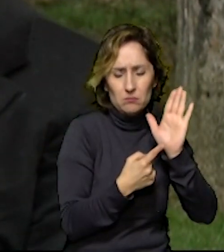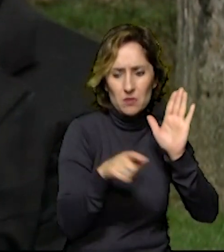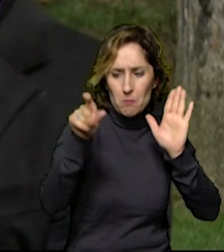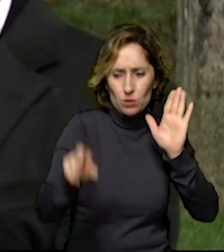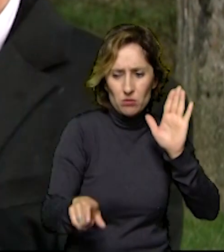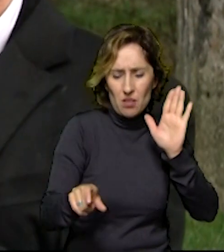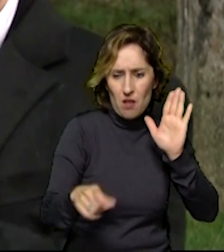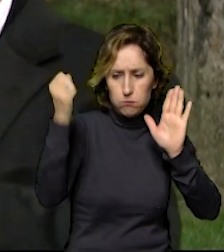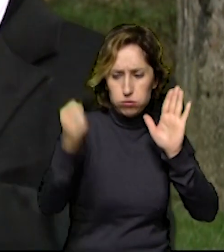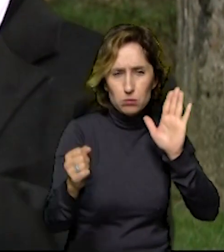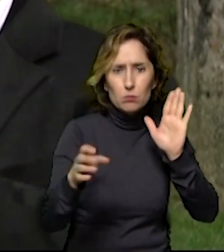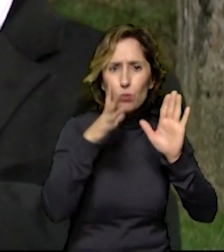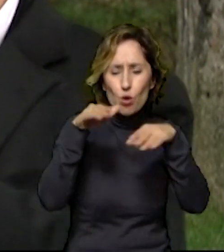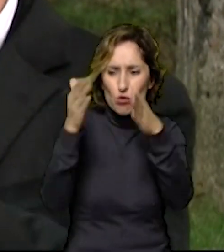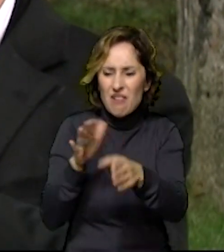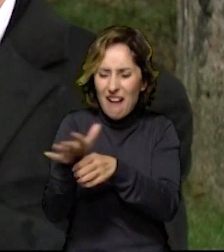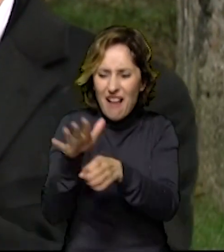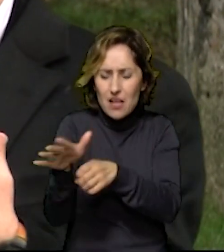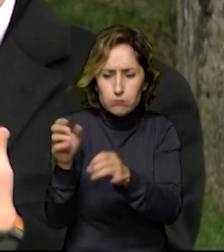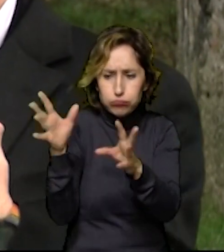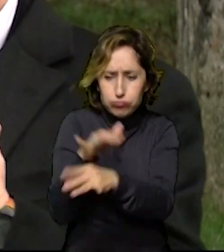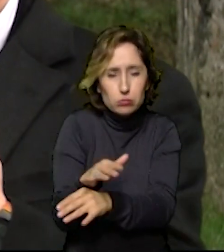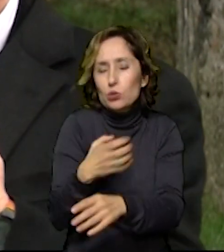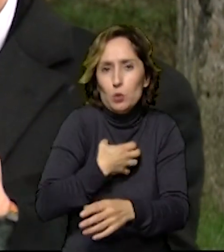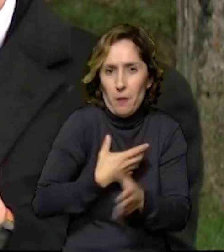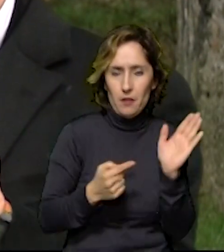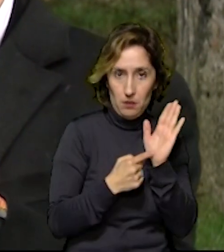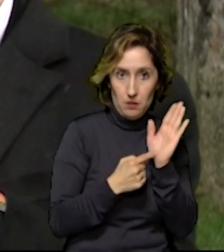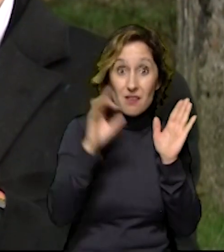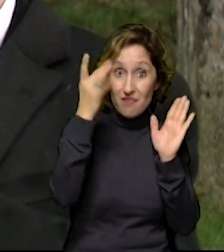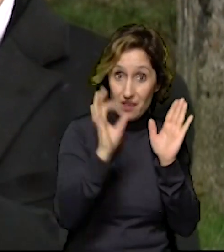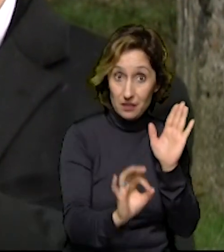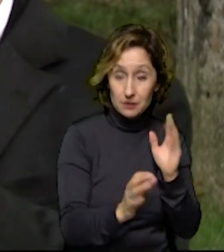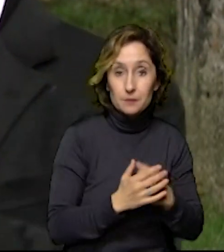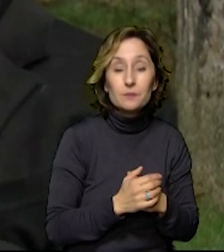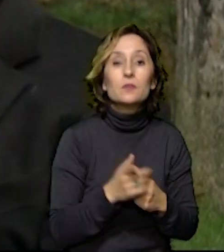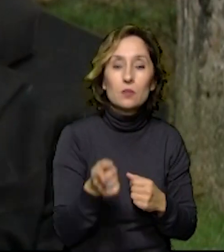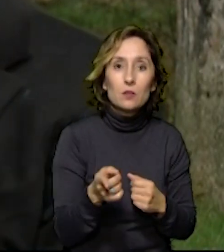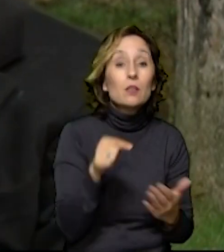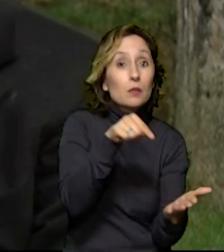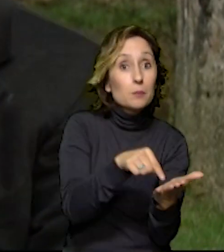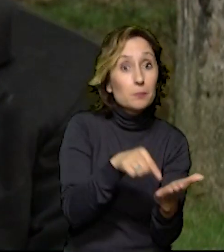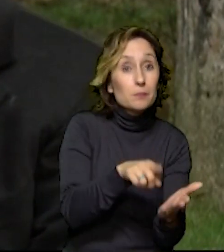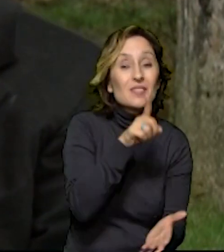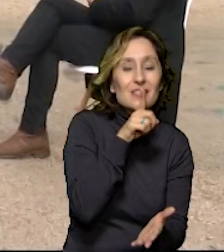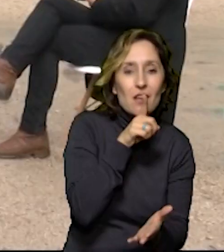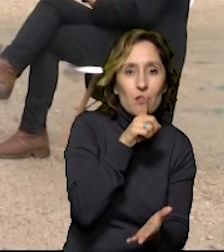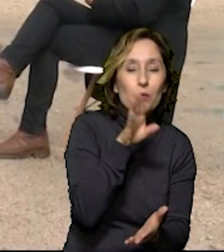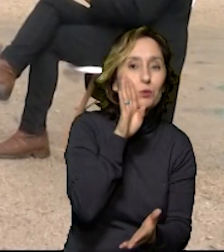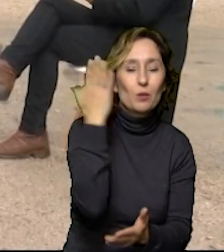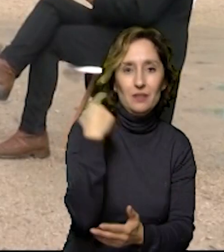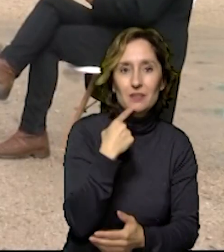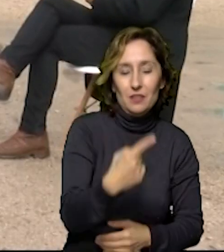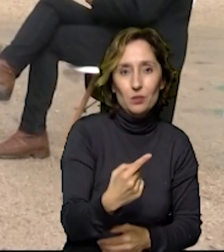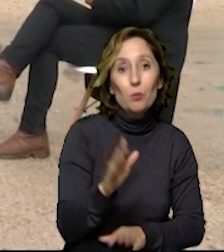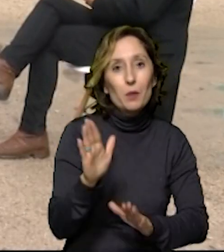cámaras de gas. Esa es la idea. Por un lado, sigo reivindicando el silencio que decía antes,